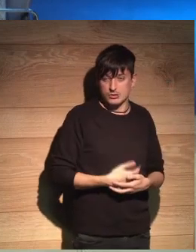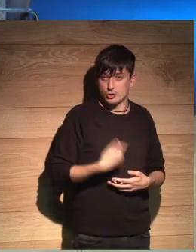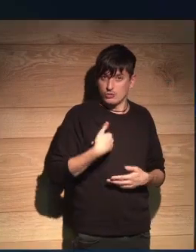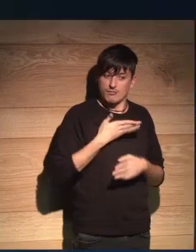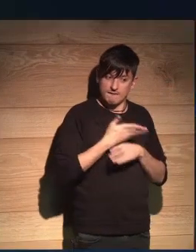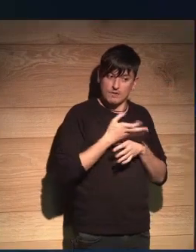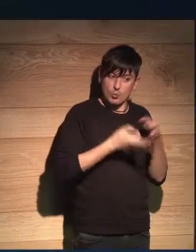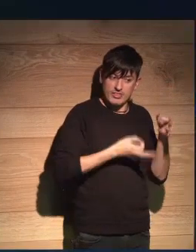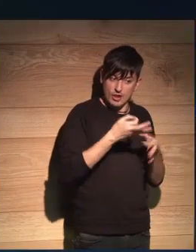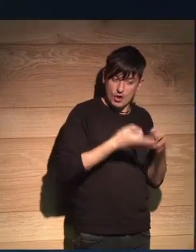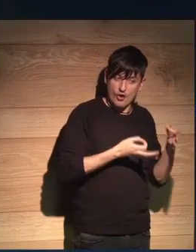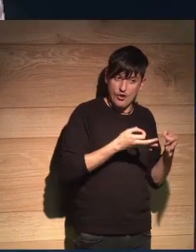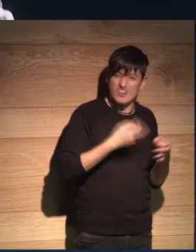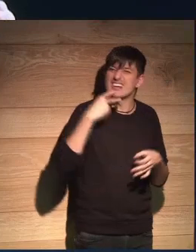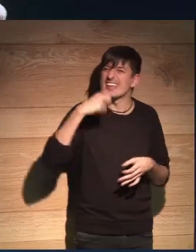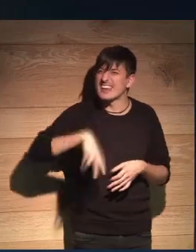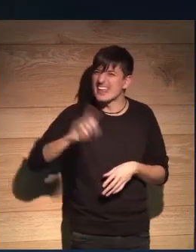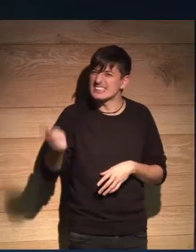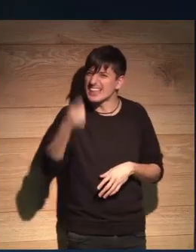llevaron a juicio... McEnroe. Me lo llevaron a juicio